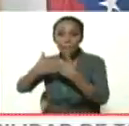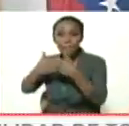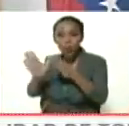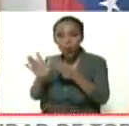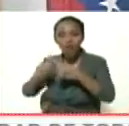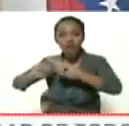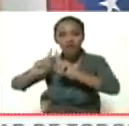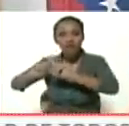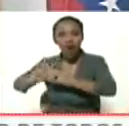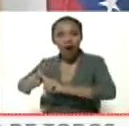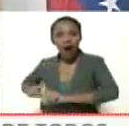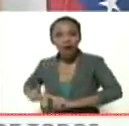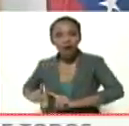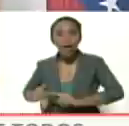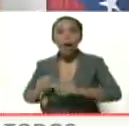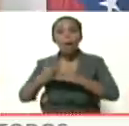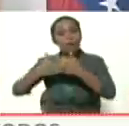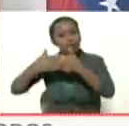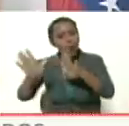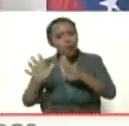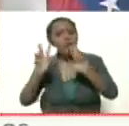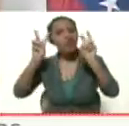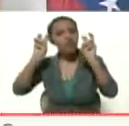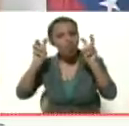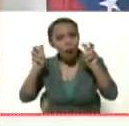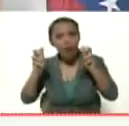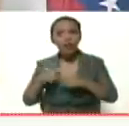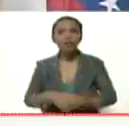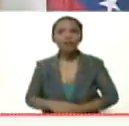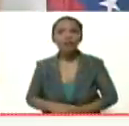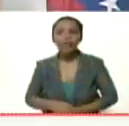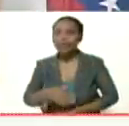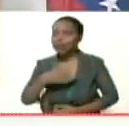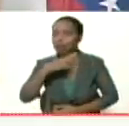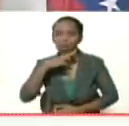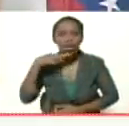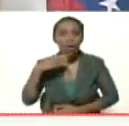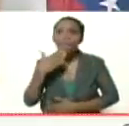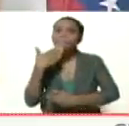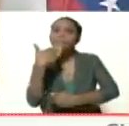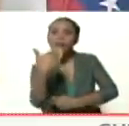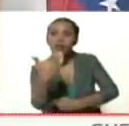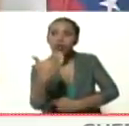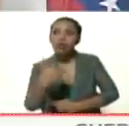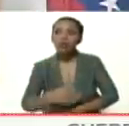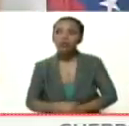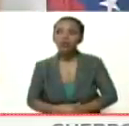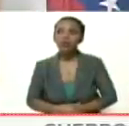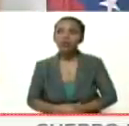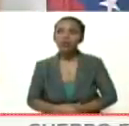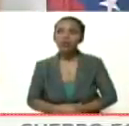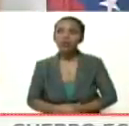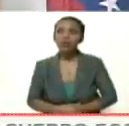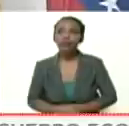diferentes, puertas nuevas. Sabroso, con su permiso.